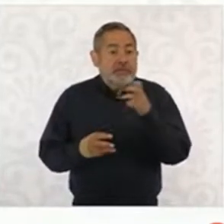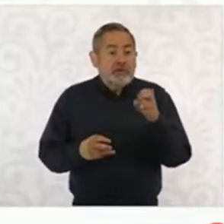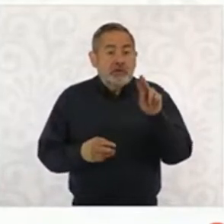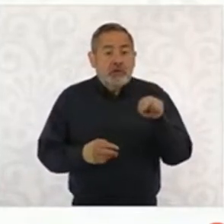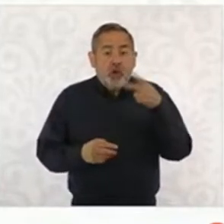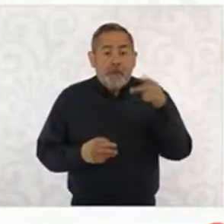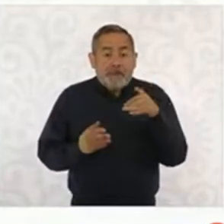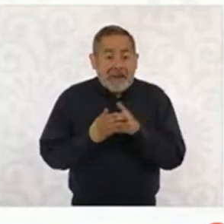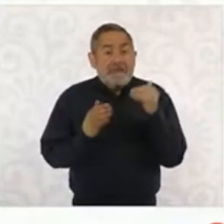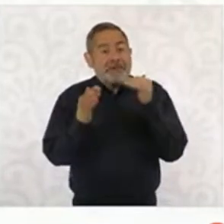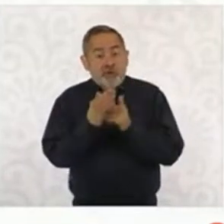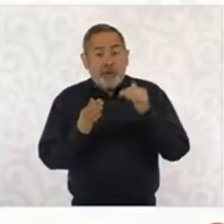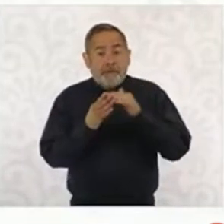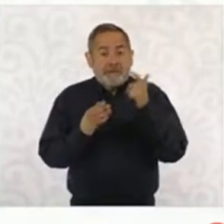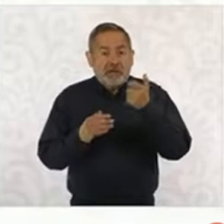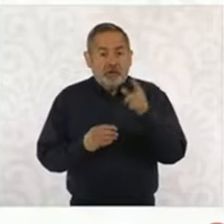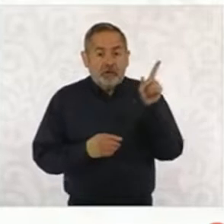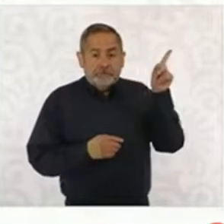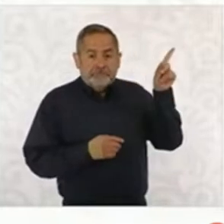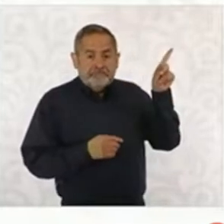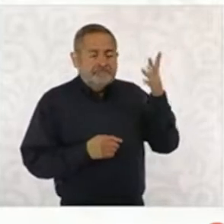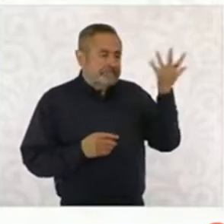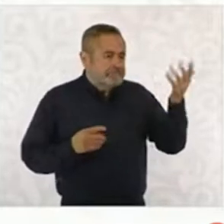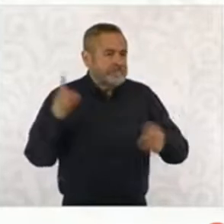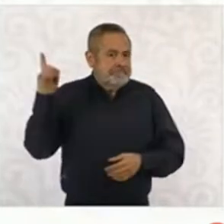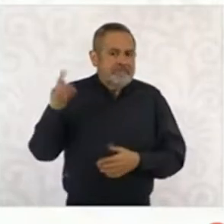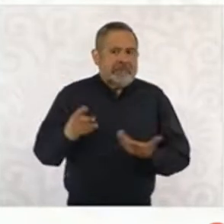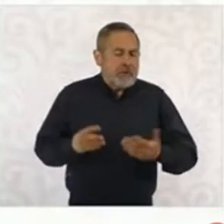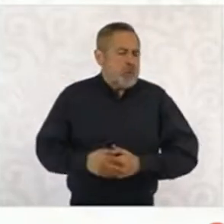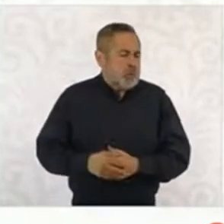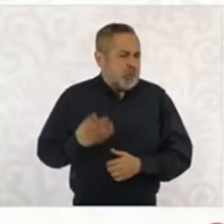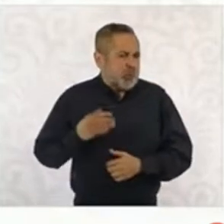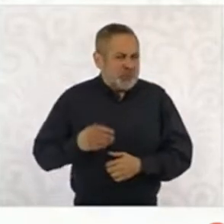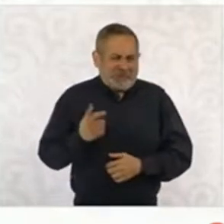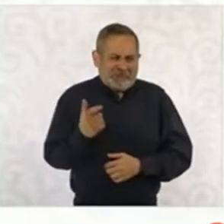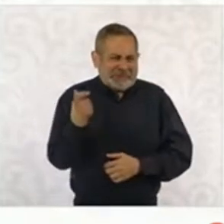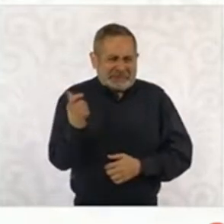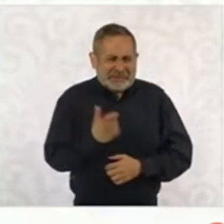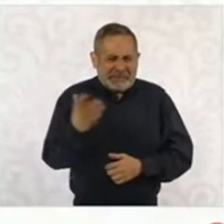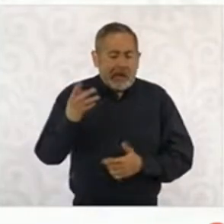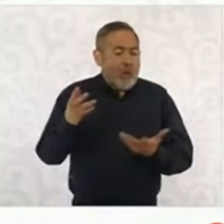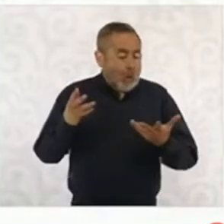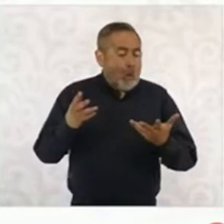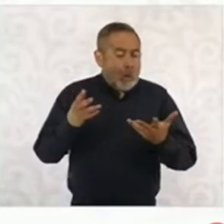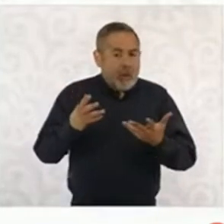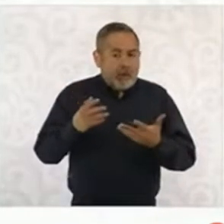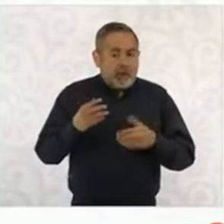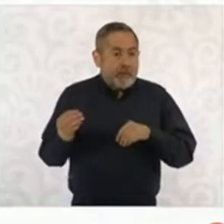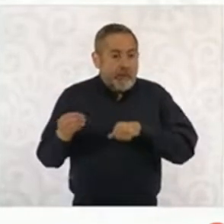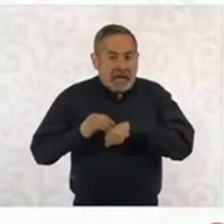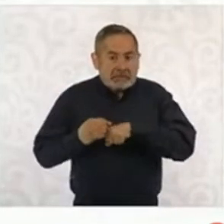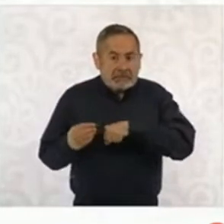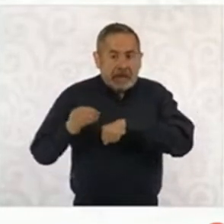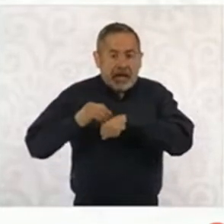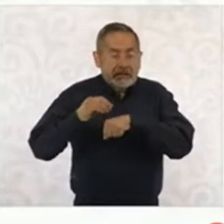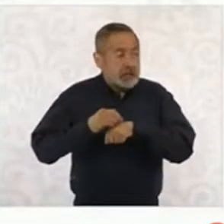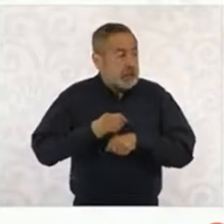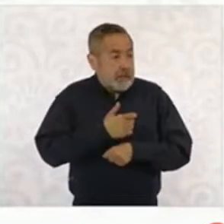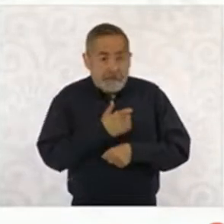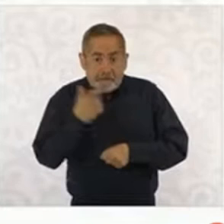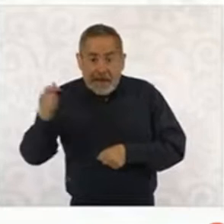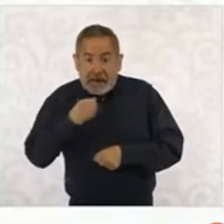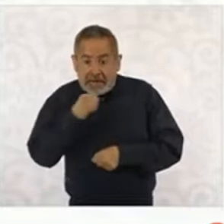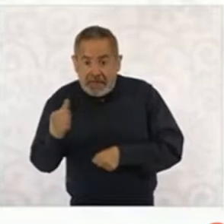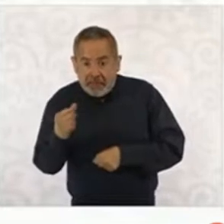48,382 millones de pesos como adeudo total. Recordemos que se va actualizando, si no se paga se actualiza y entonces